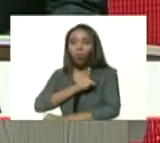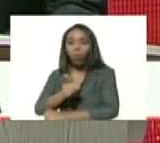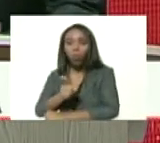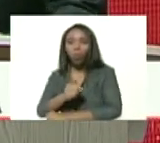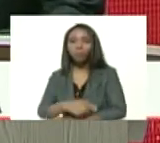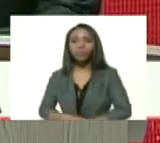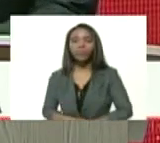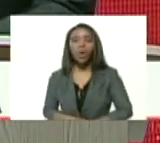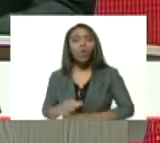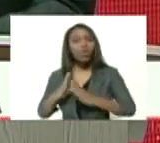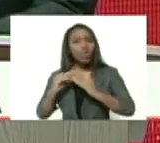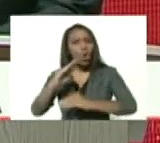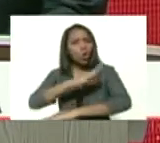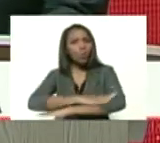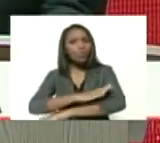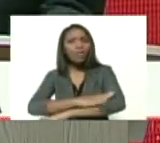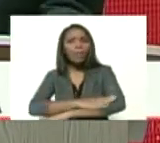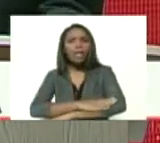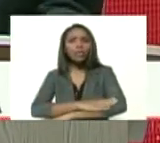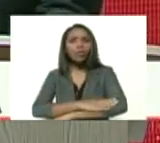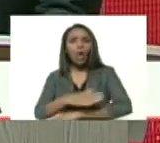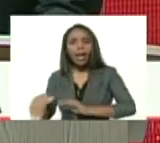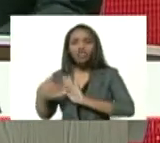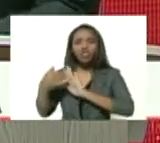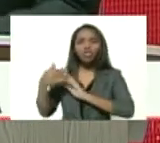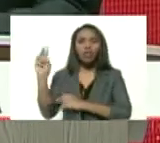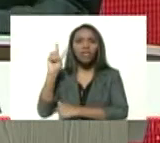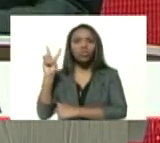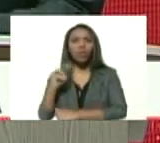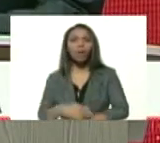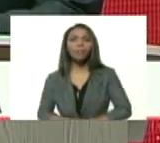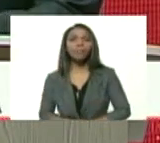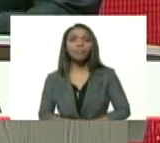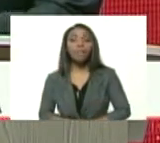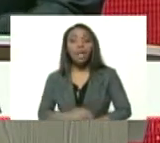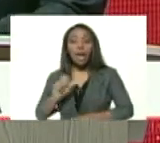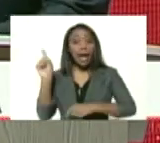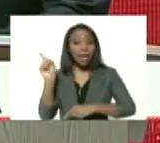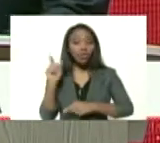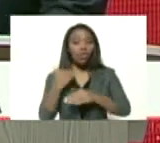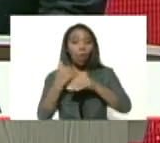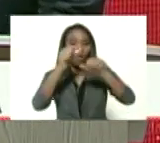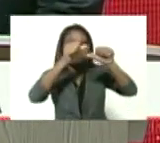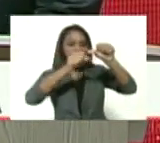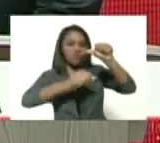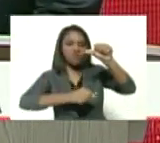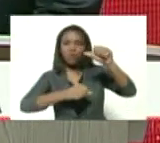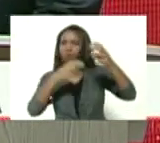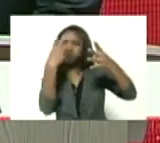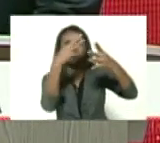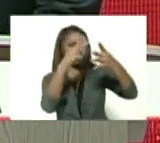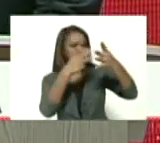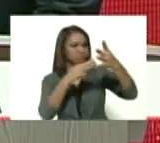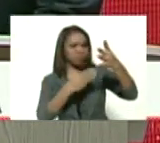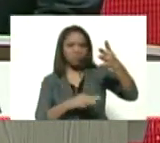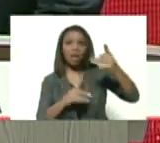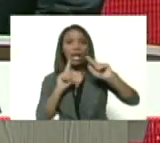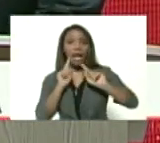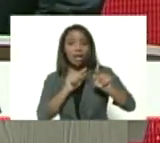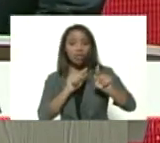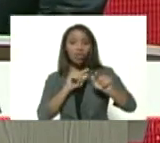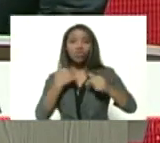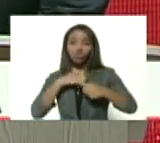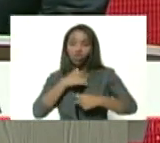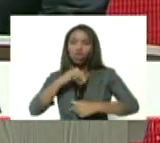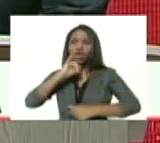todas las acciones en contra de Venezuela. Tengo una lista de varias decenas de ocasiones en que